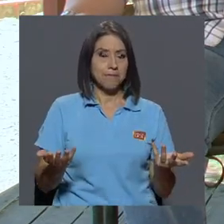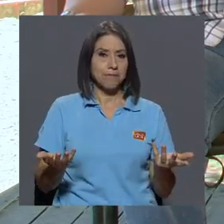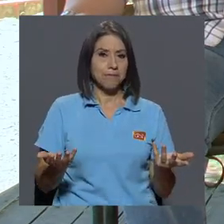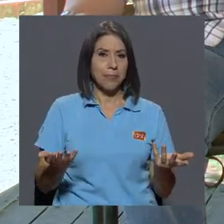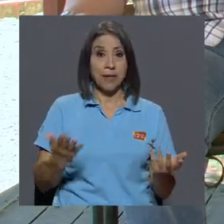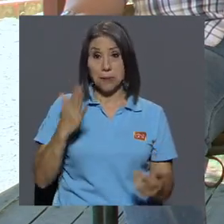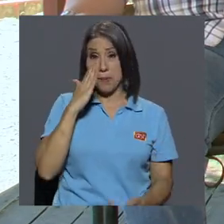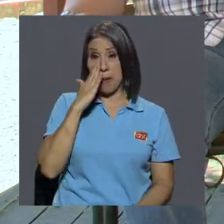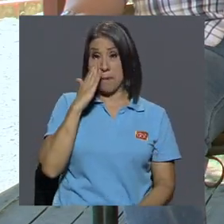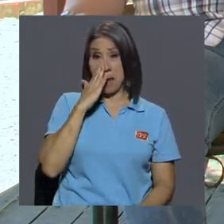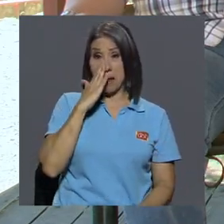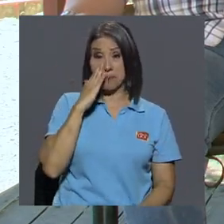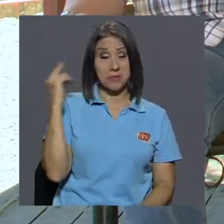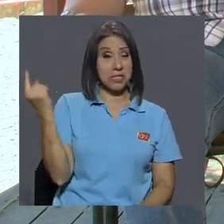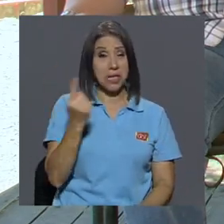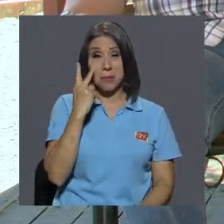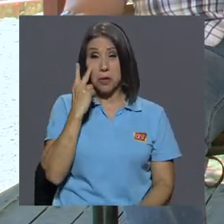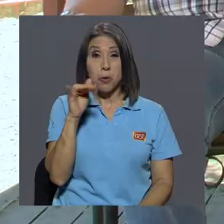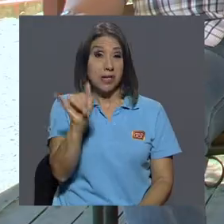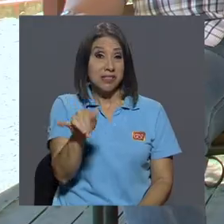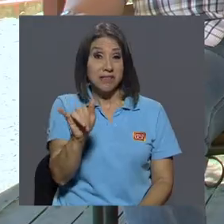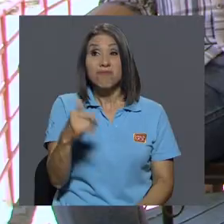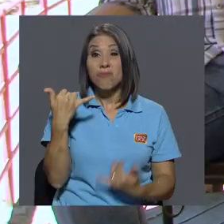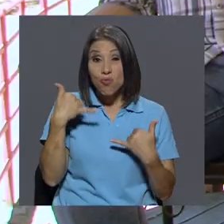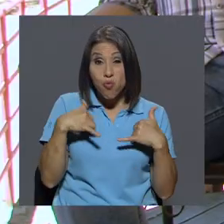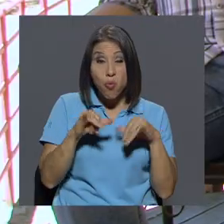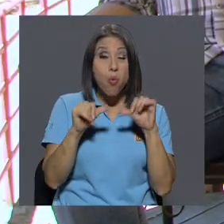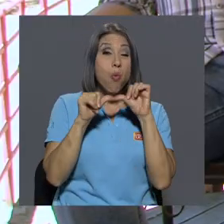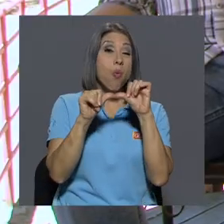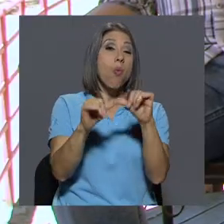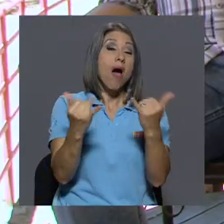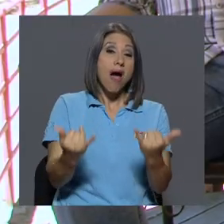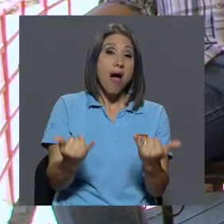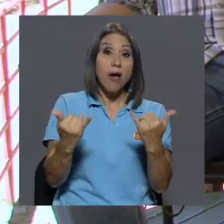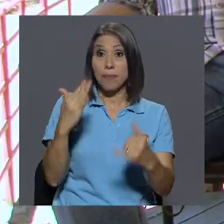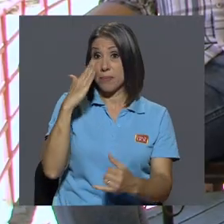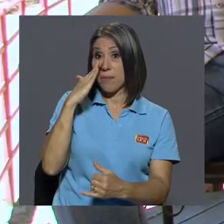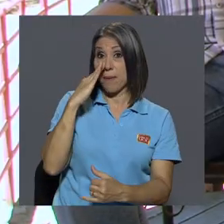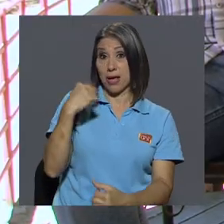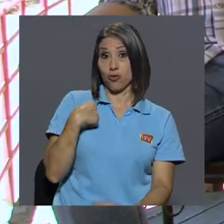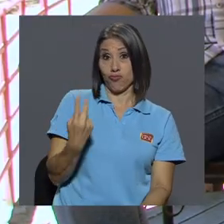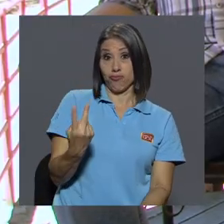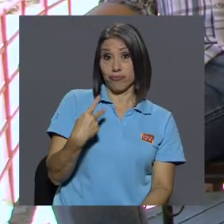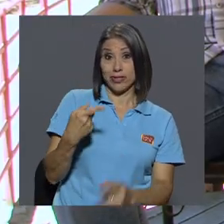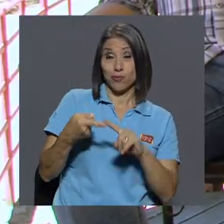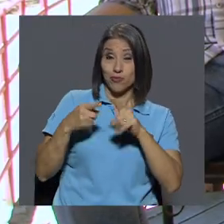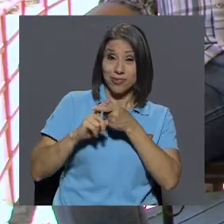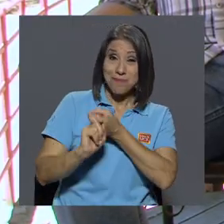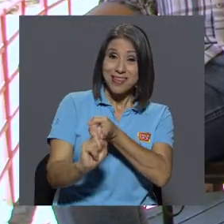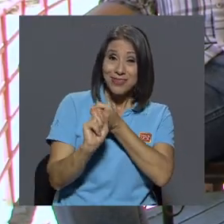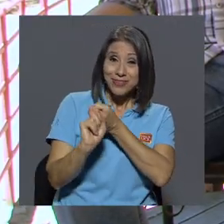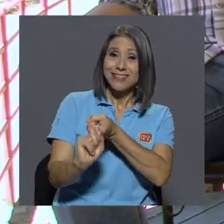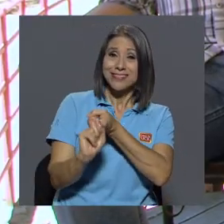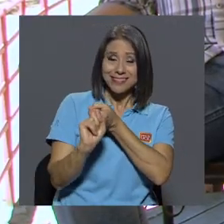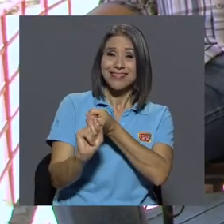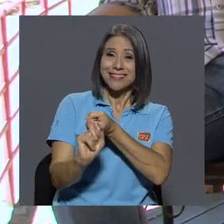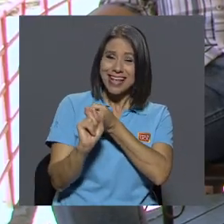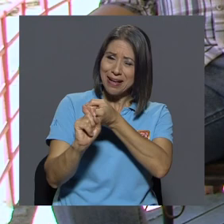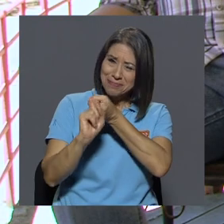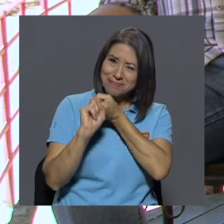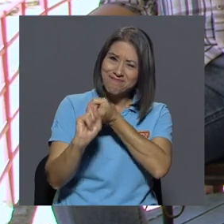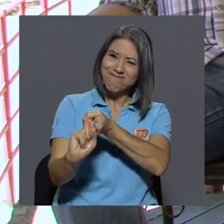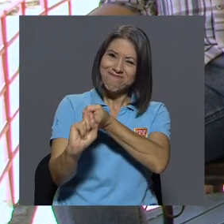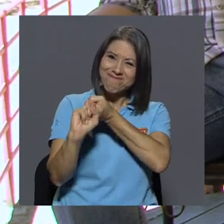Y mi mamá así lo vio siempre y lo sigue viendo. Y mi mamá y yo somos amigos. Somos amigos,